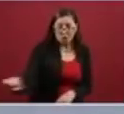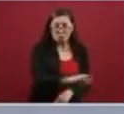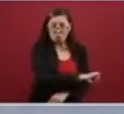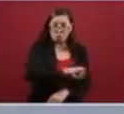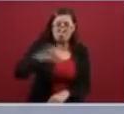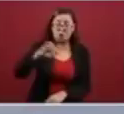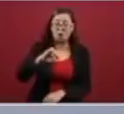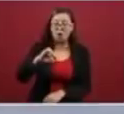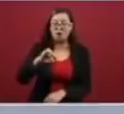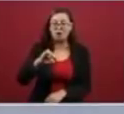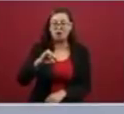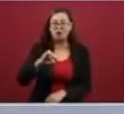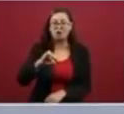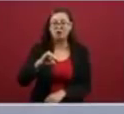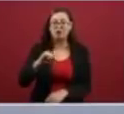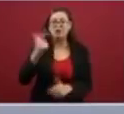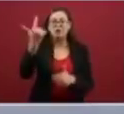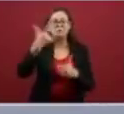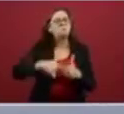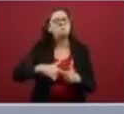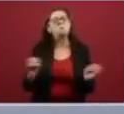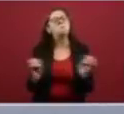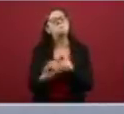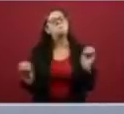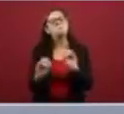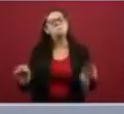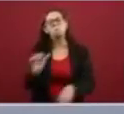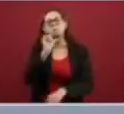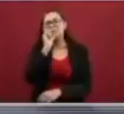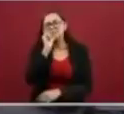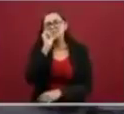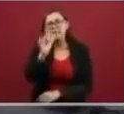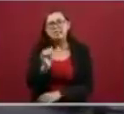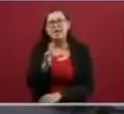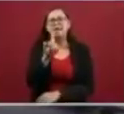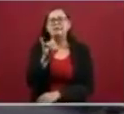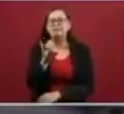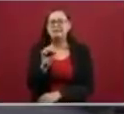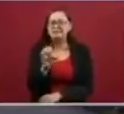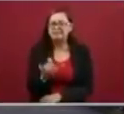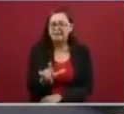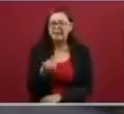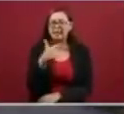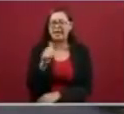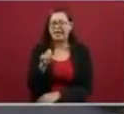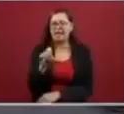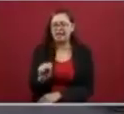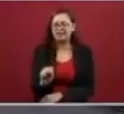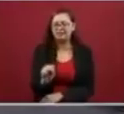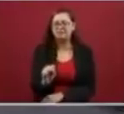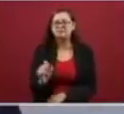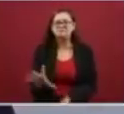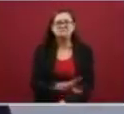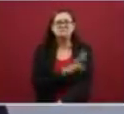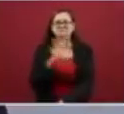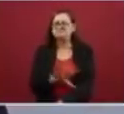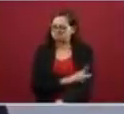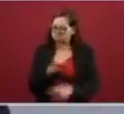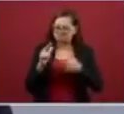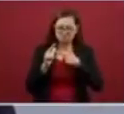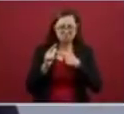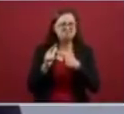los precios de las gasolinas, del diésel, del gas y de la